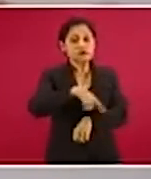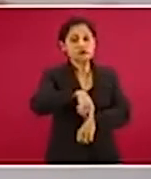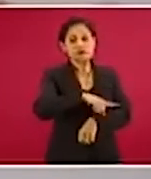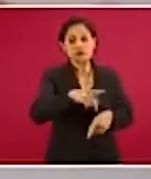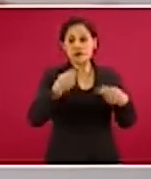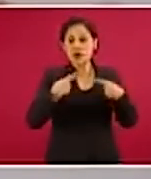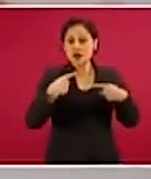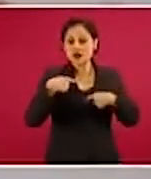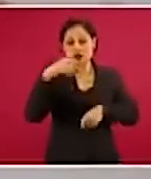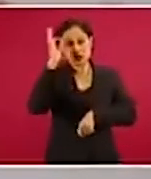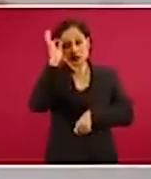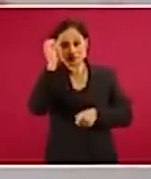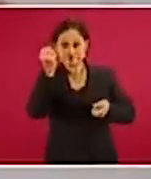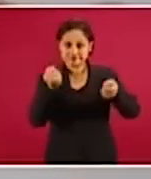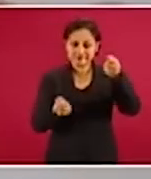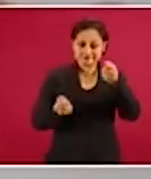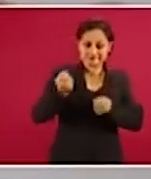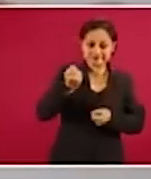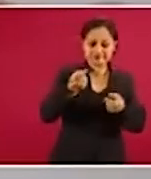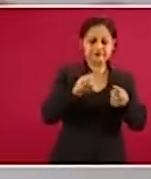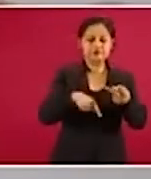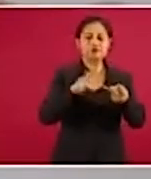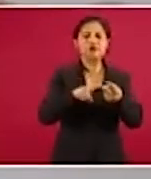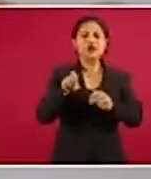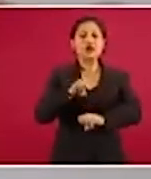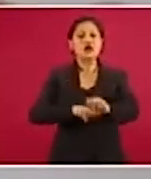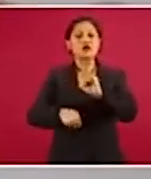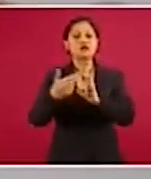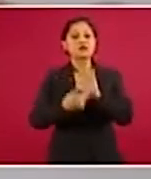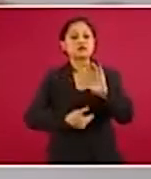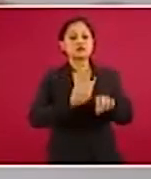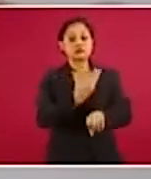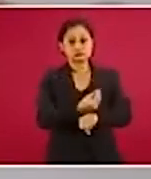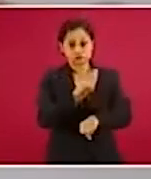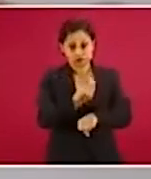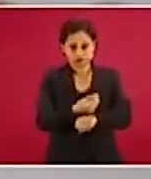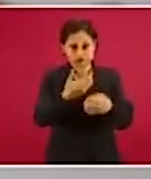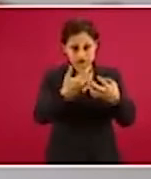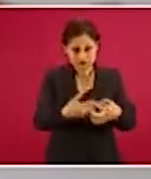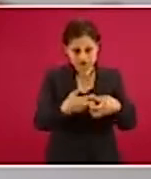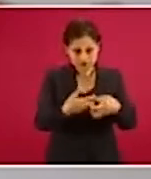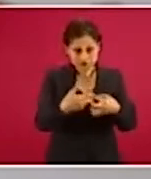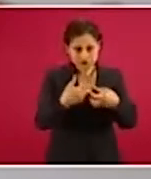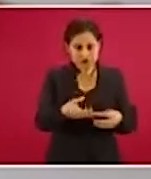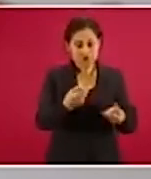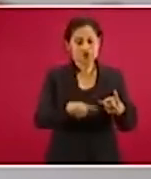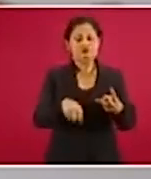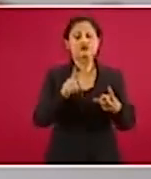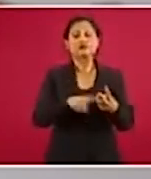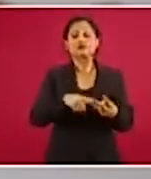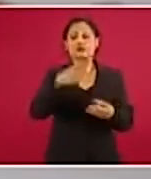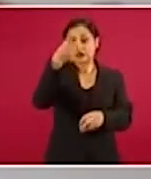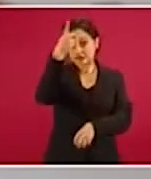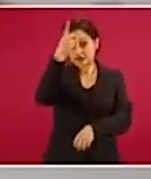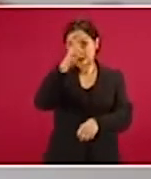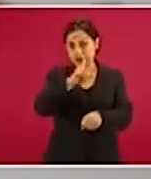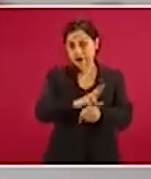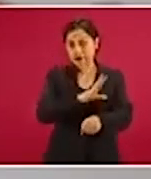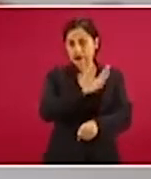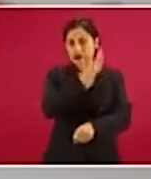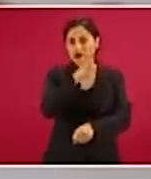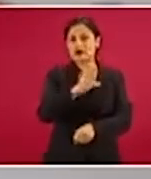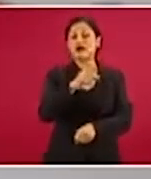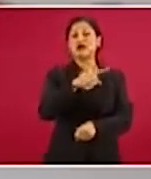hacia los talleres mantenimientos de mantenimiento y hacer la dirección general de aeronáutica civil hoy agencia